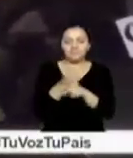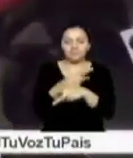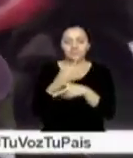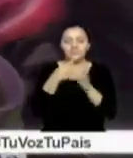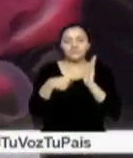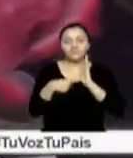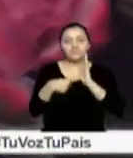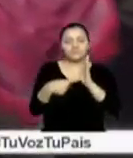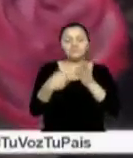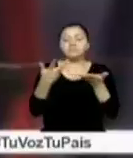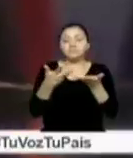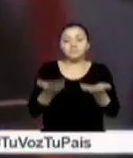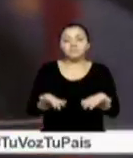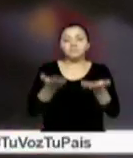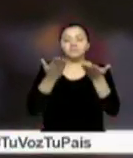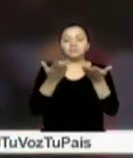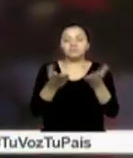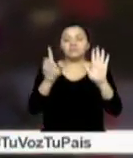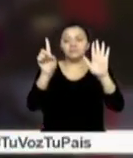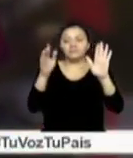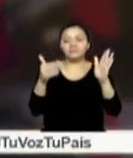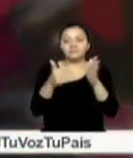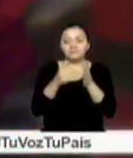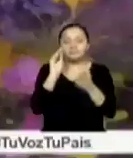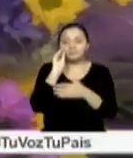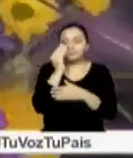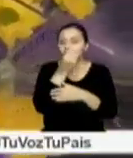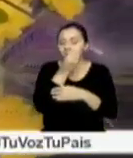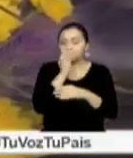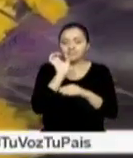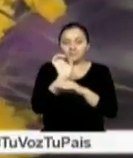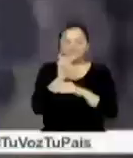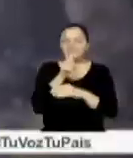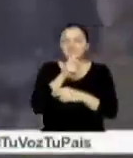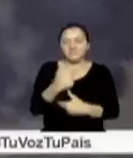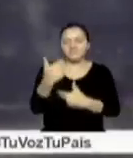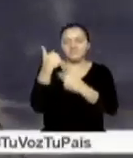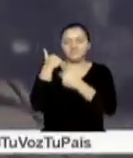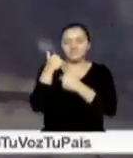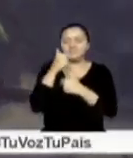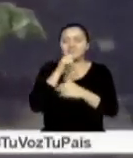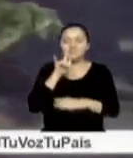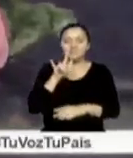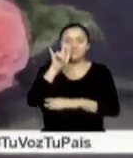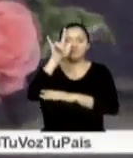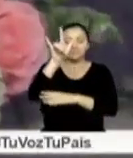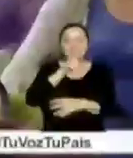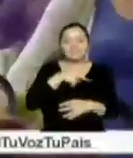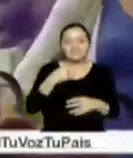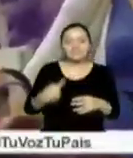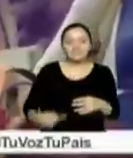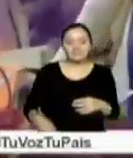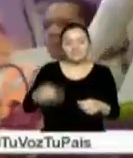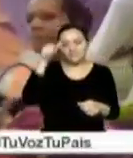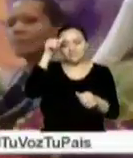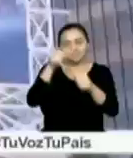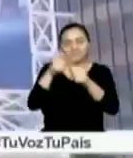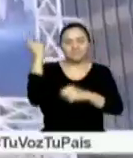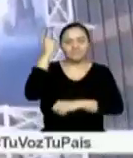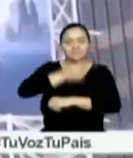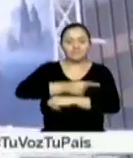ejemplo de aquello es la entrega de más de 6000 rosas ecuatorianas por parte de una aerolínea china en conmemoración del día de